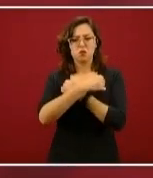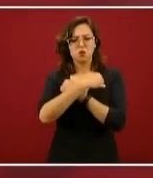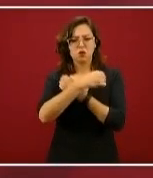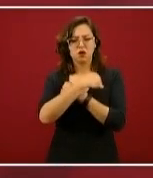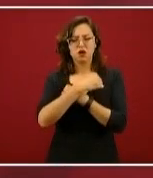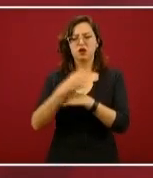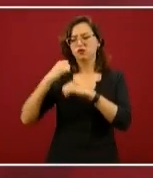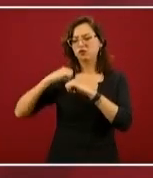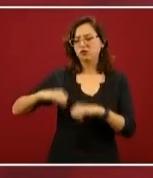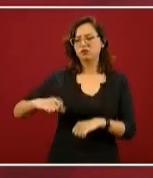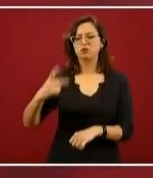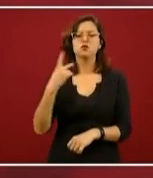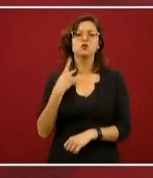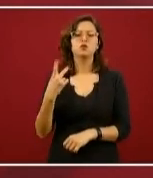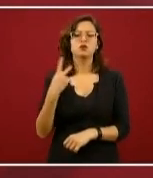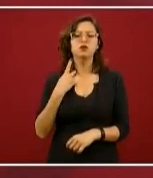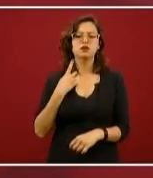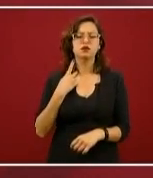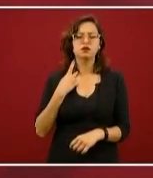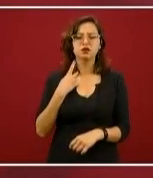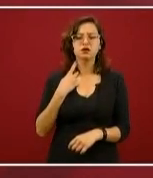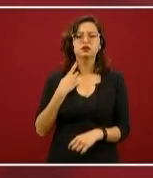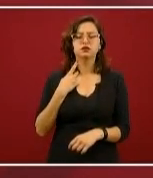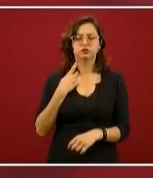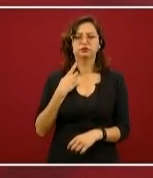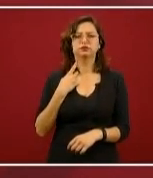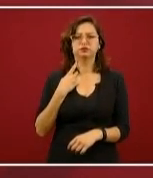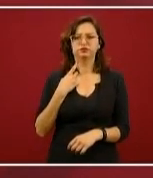autoridad política y